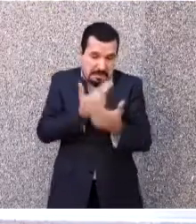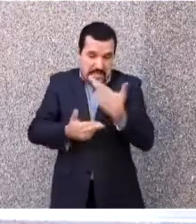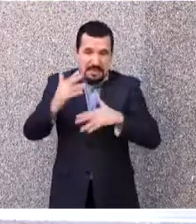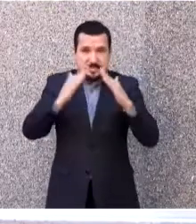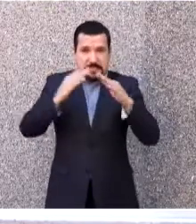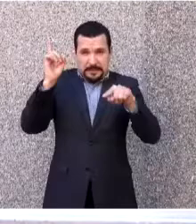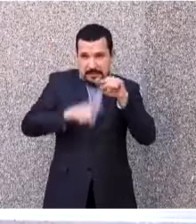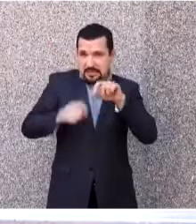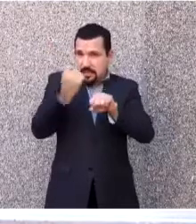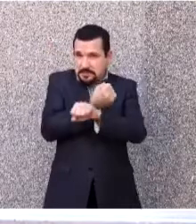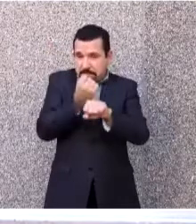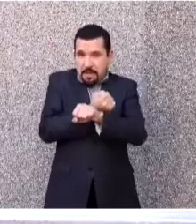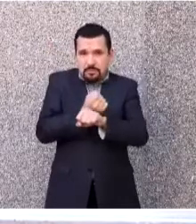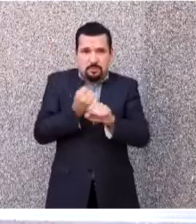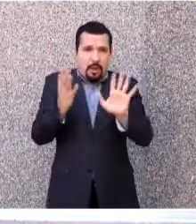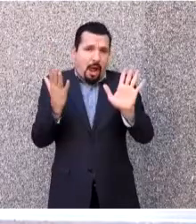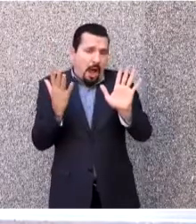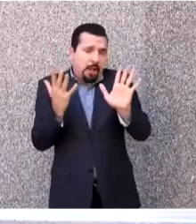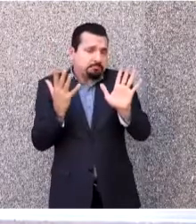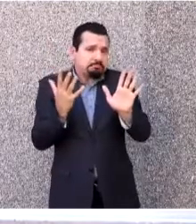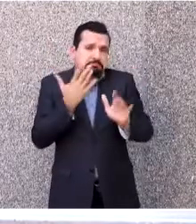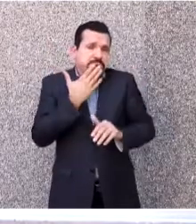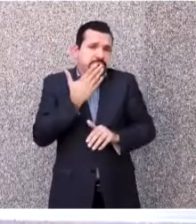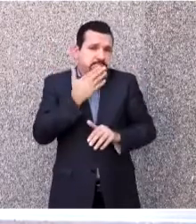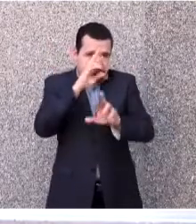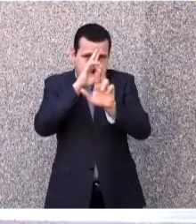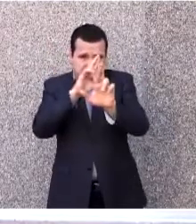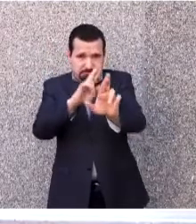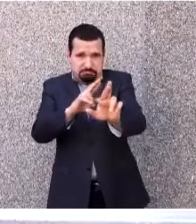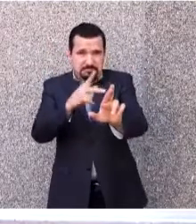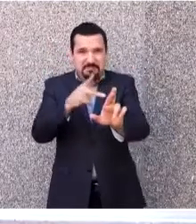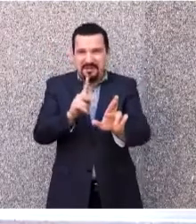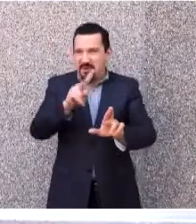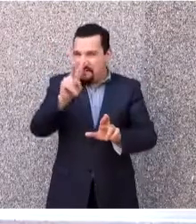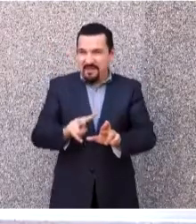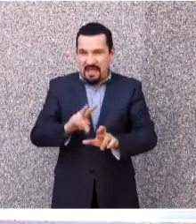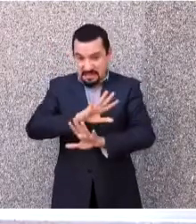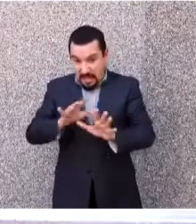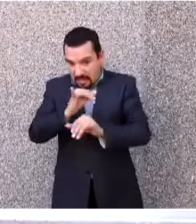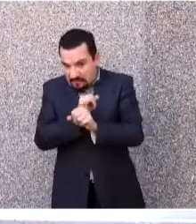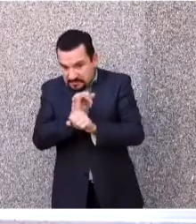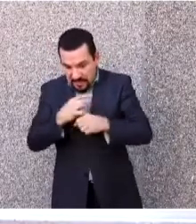sobra que se hagan estas medidas, pero tampoco es que por el contacto con ropa